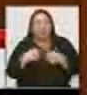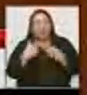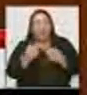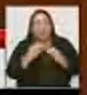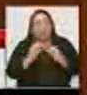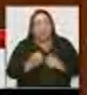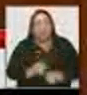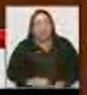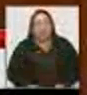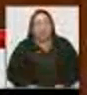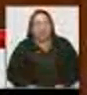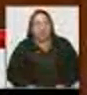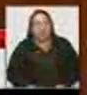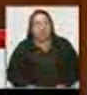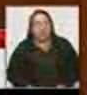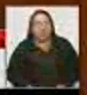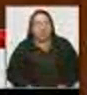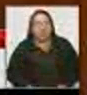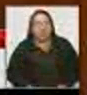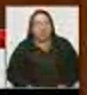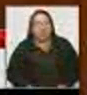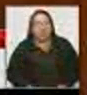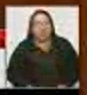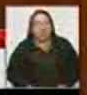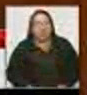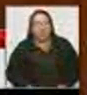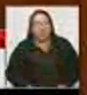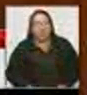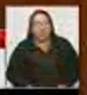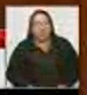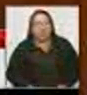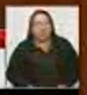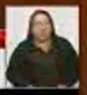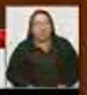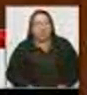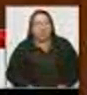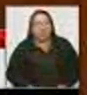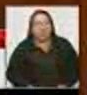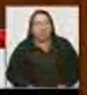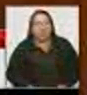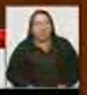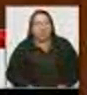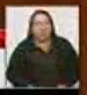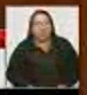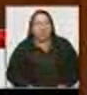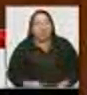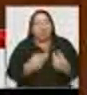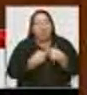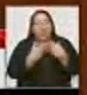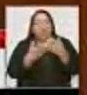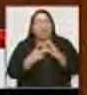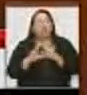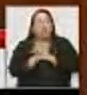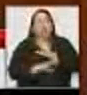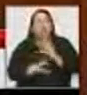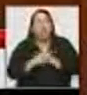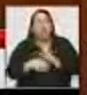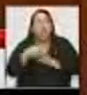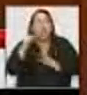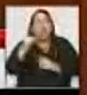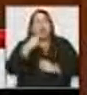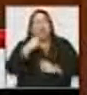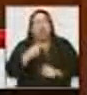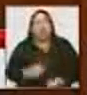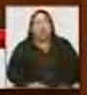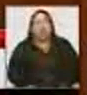que le da el Congreso de la República a la responsabilidad del Estado peruano en garantizar la protección de los derechos de las